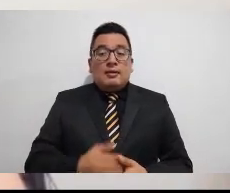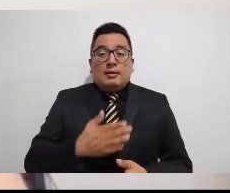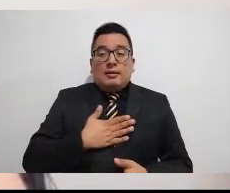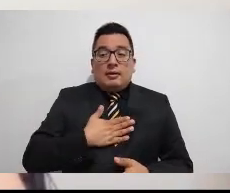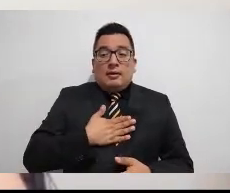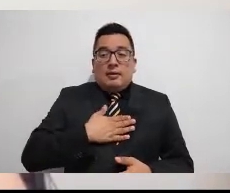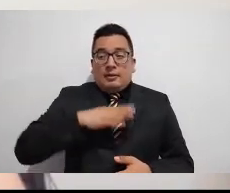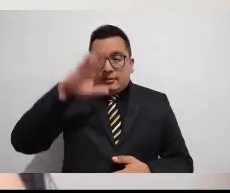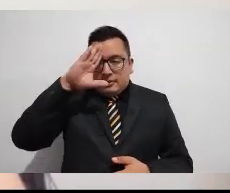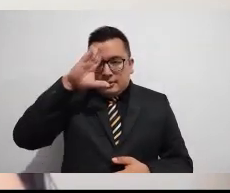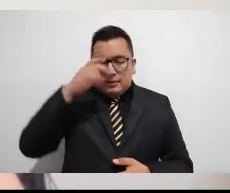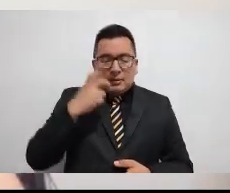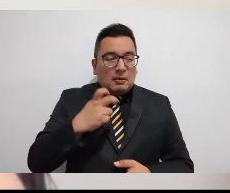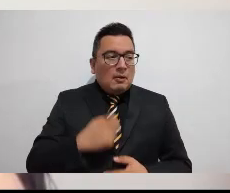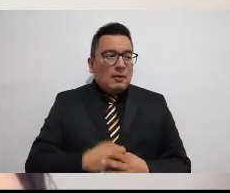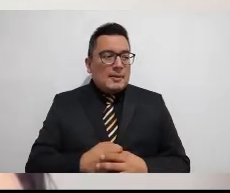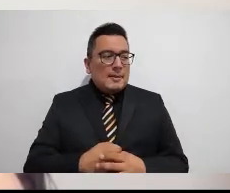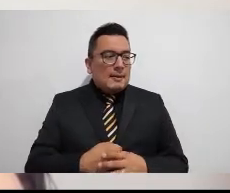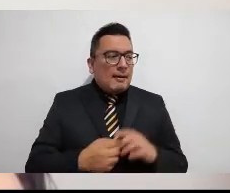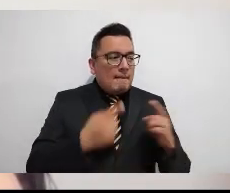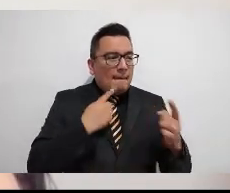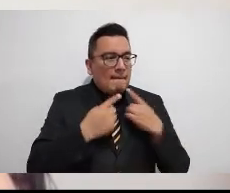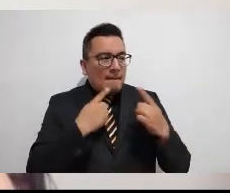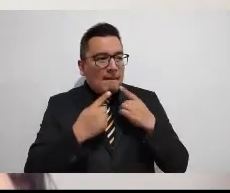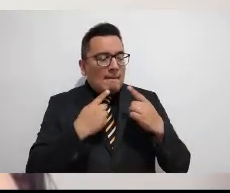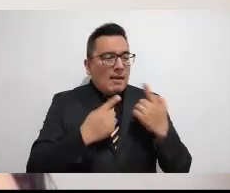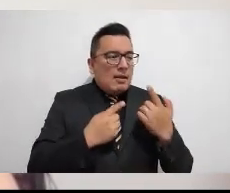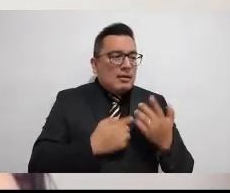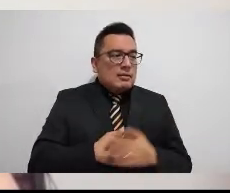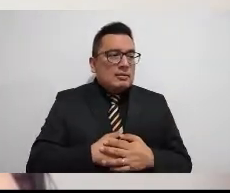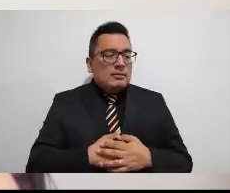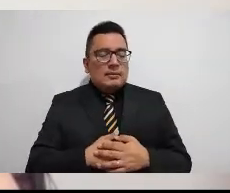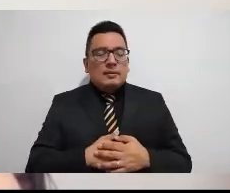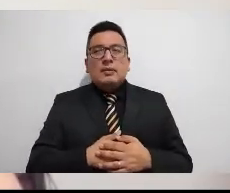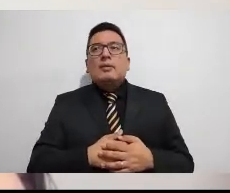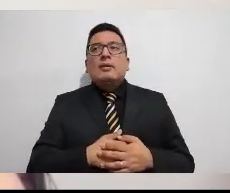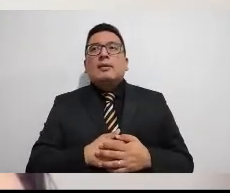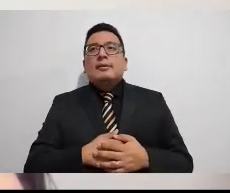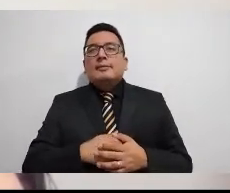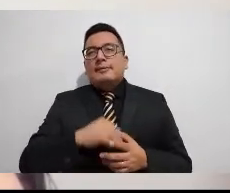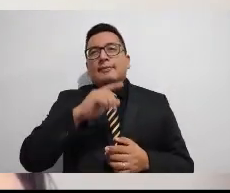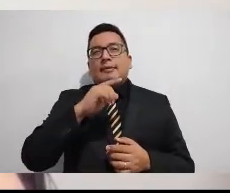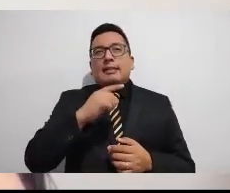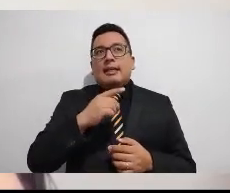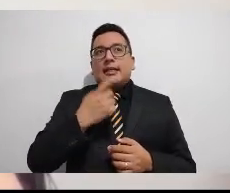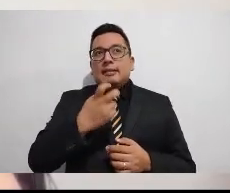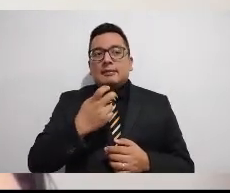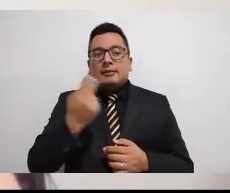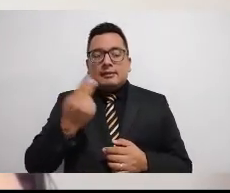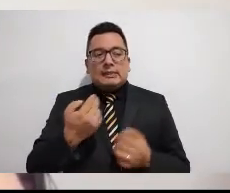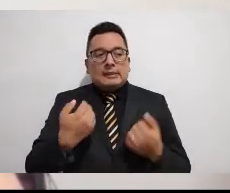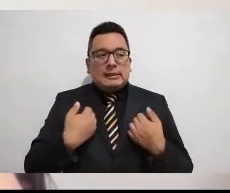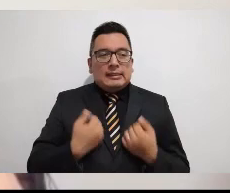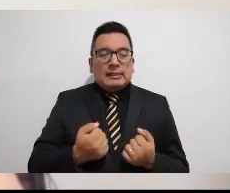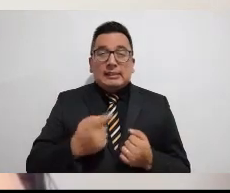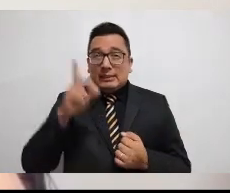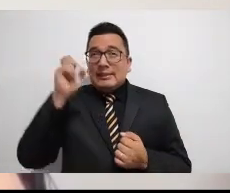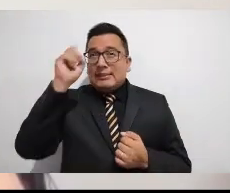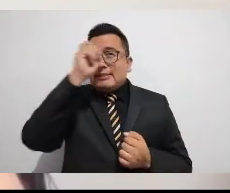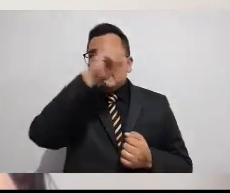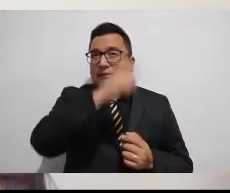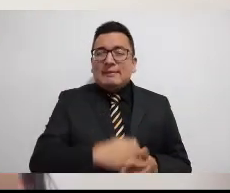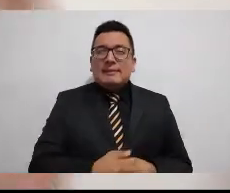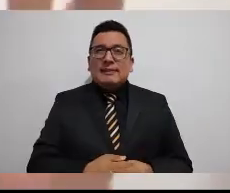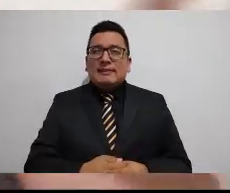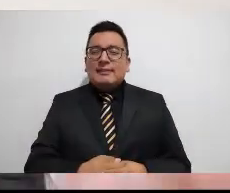es una discusión simple, no es autonomía contra paridad. Creo que hay que comprender la complejidad. Creo que